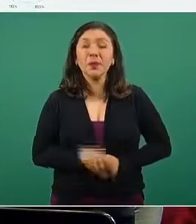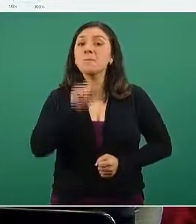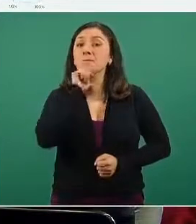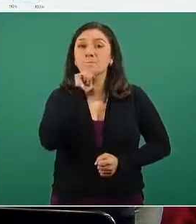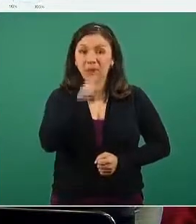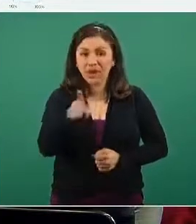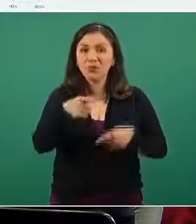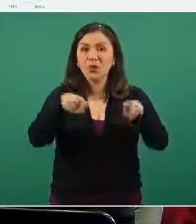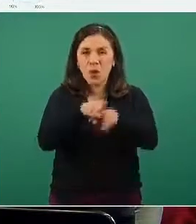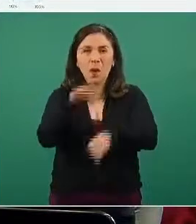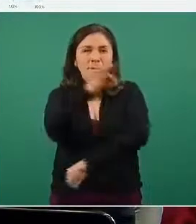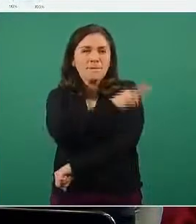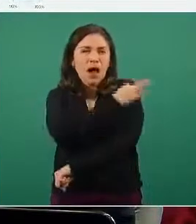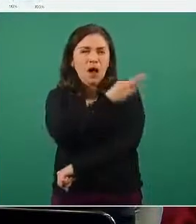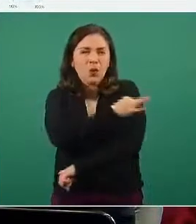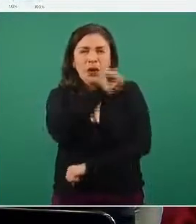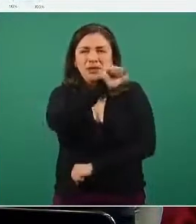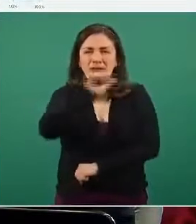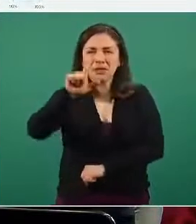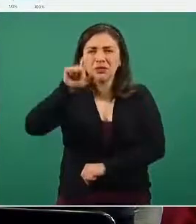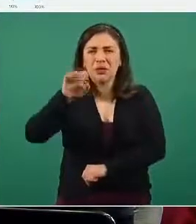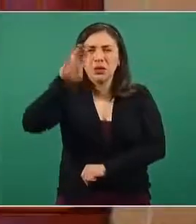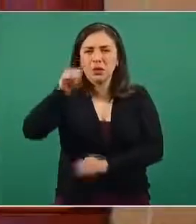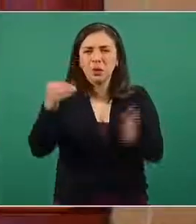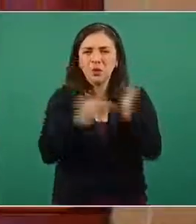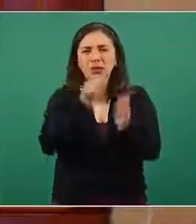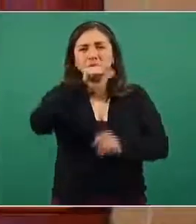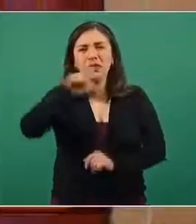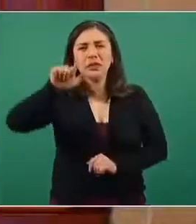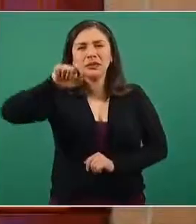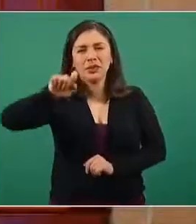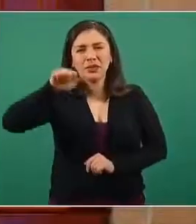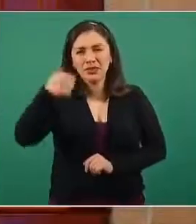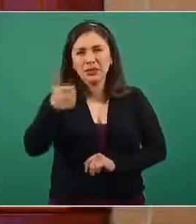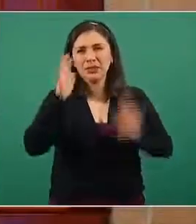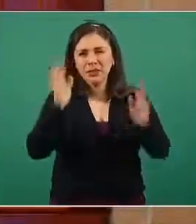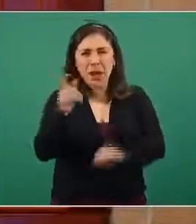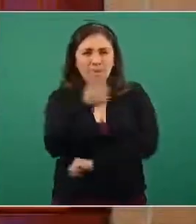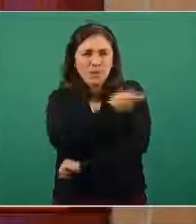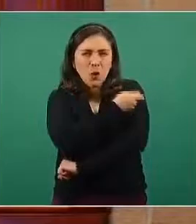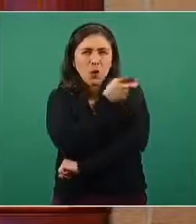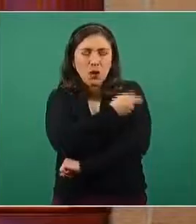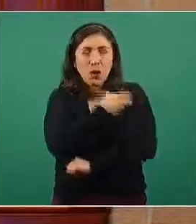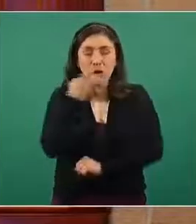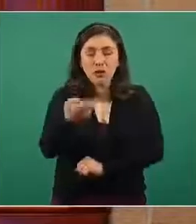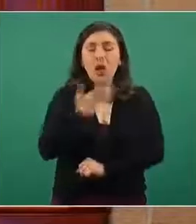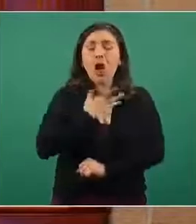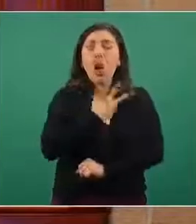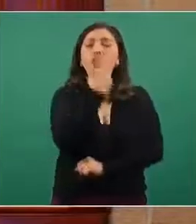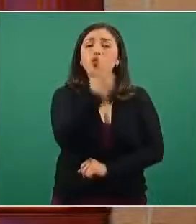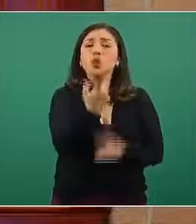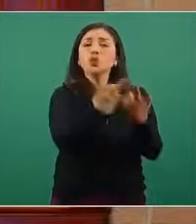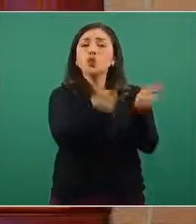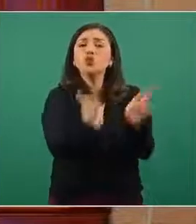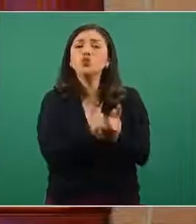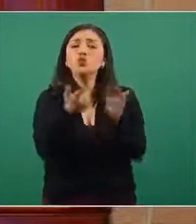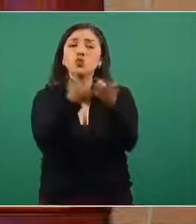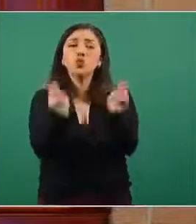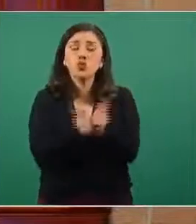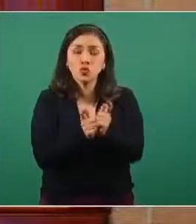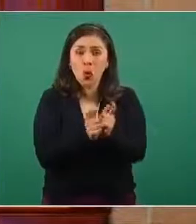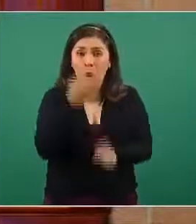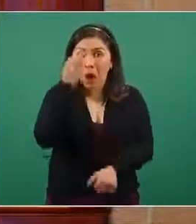mismas dosis, las 629.626 aplicadas, en los dos grupos que en su momento